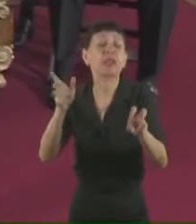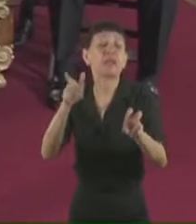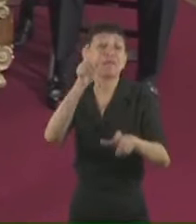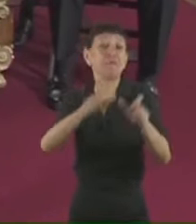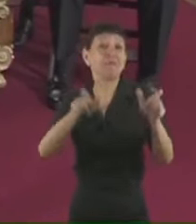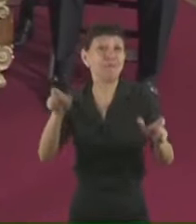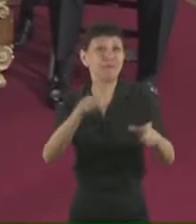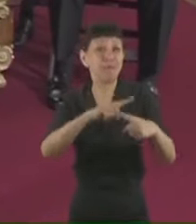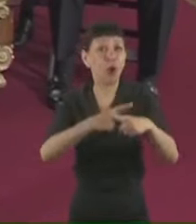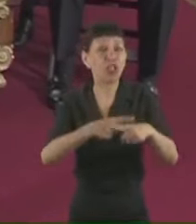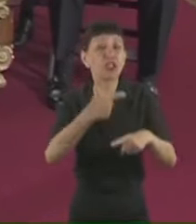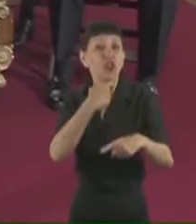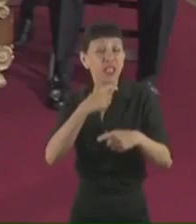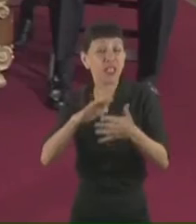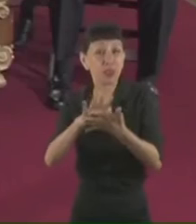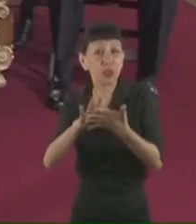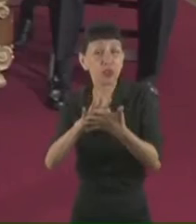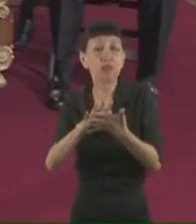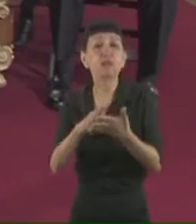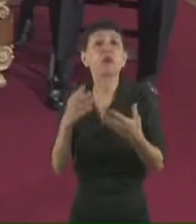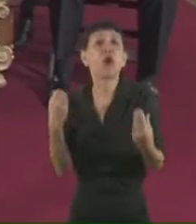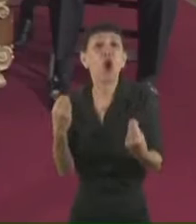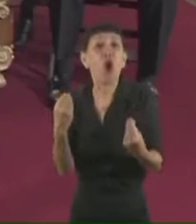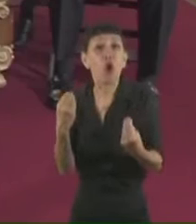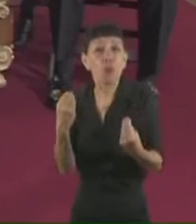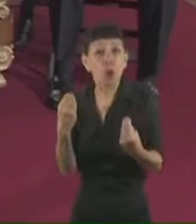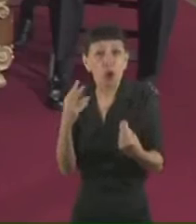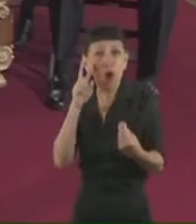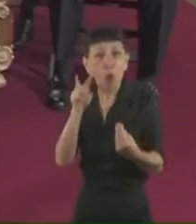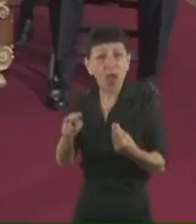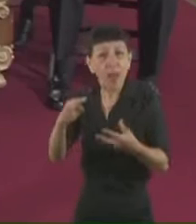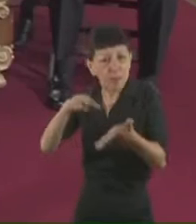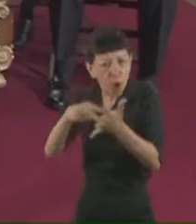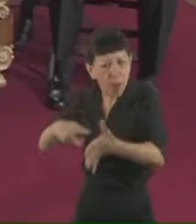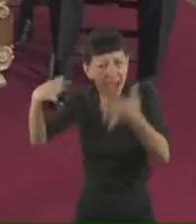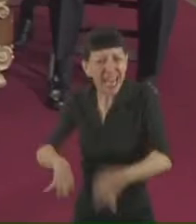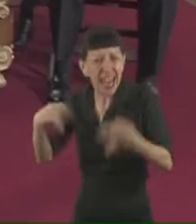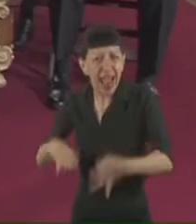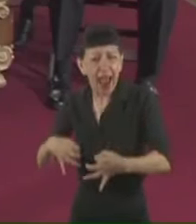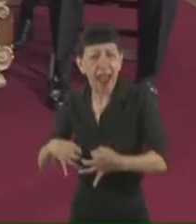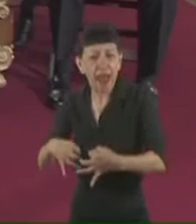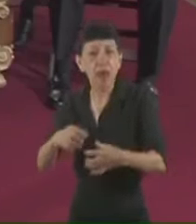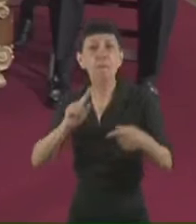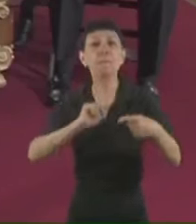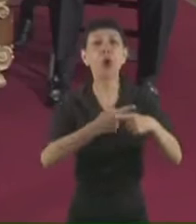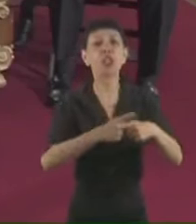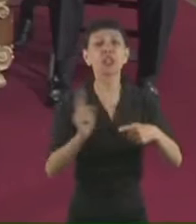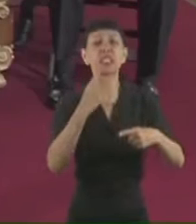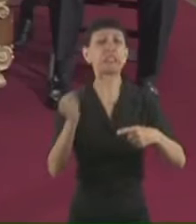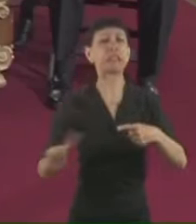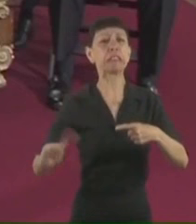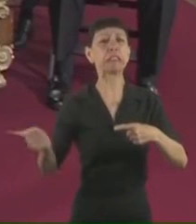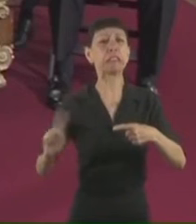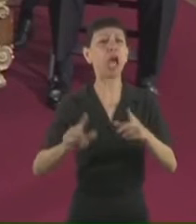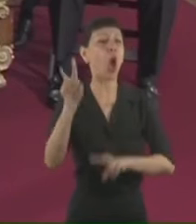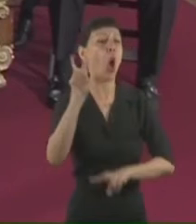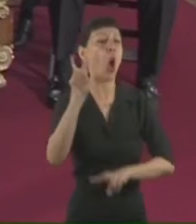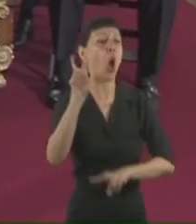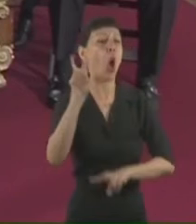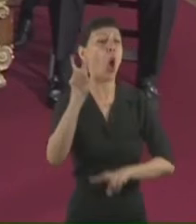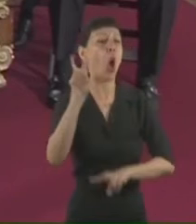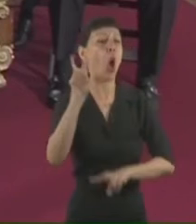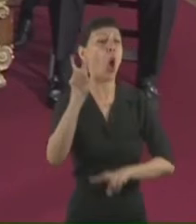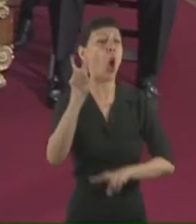burocráticas y normativas que violan la libertad y el derecho de propiedad de los argentinos entorpecen el cálculo económico y destruyen la